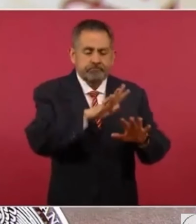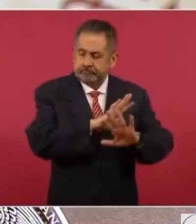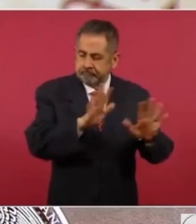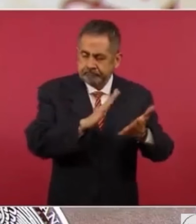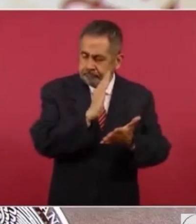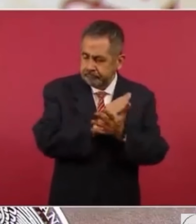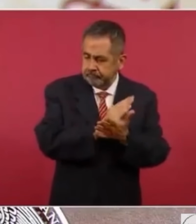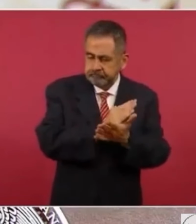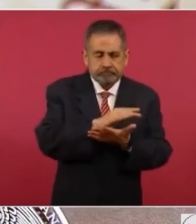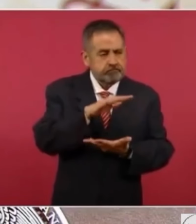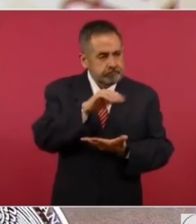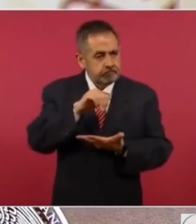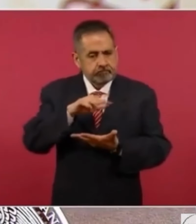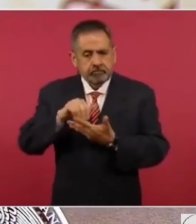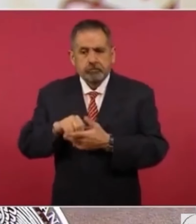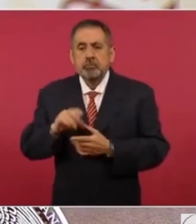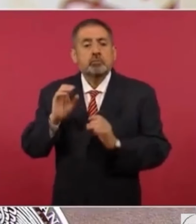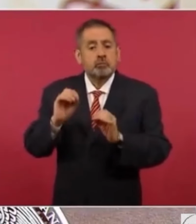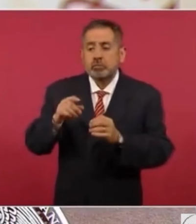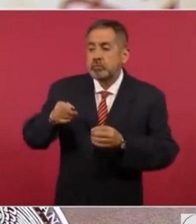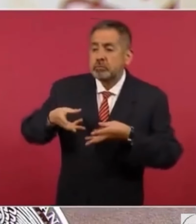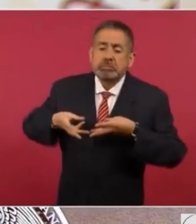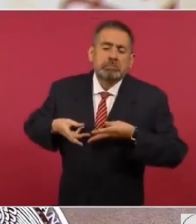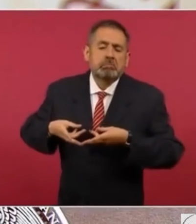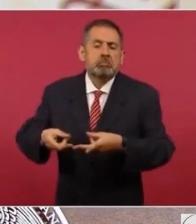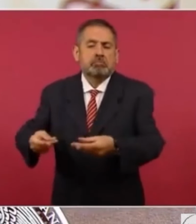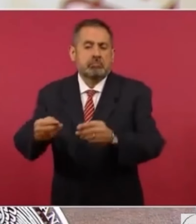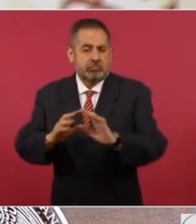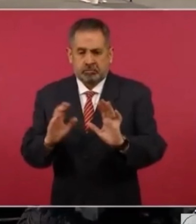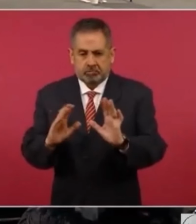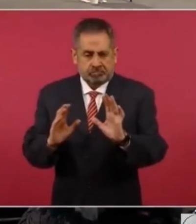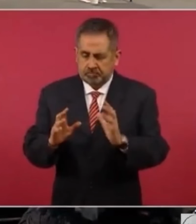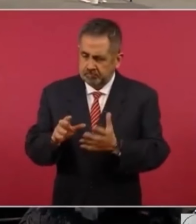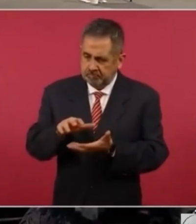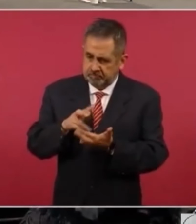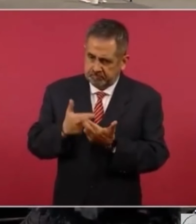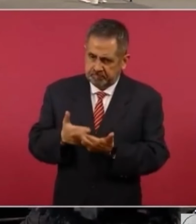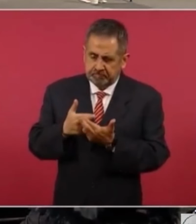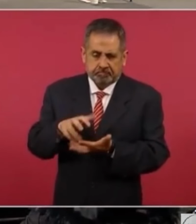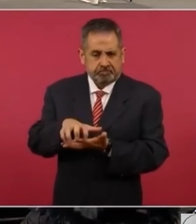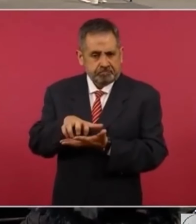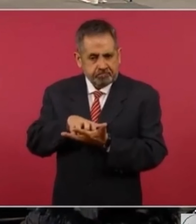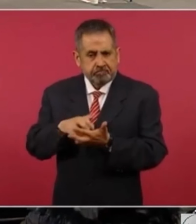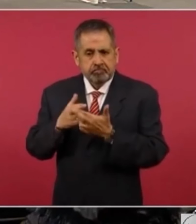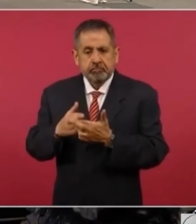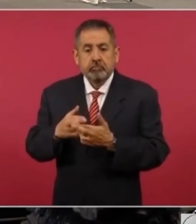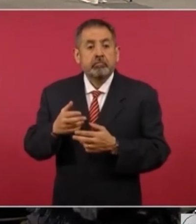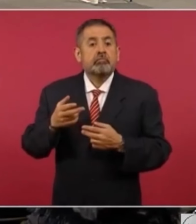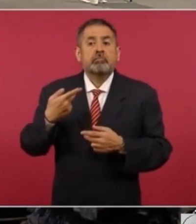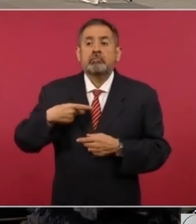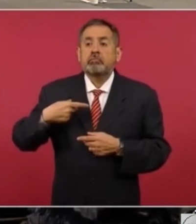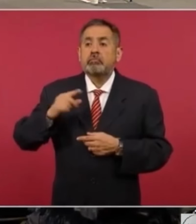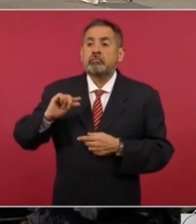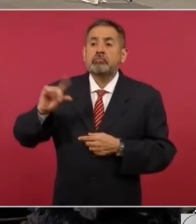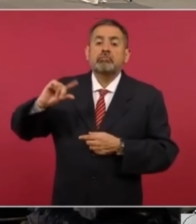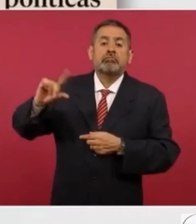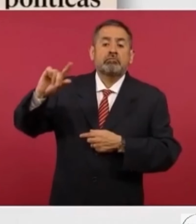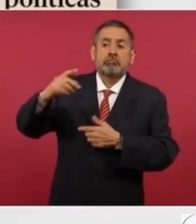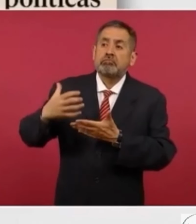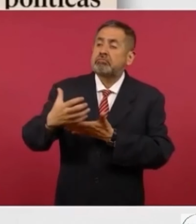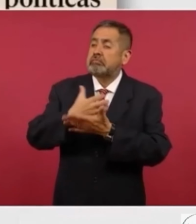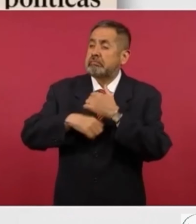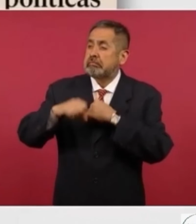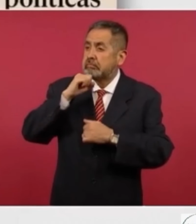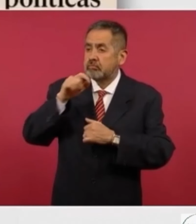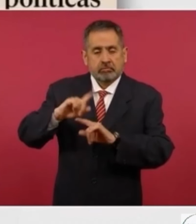de eliminar gastos superfluos y acabar con los privilegios de los altos funcionarios públicos.